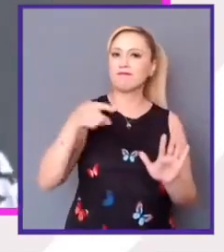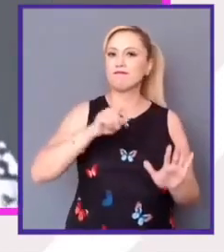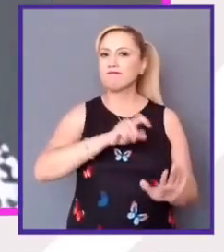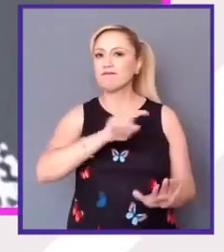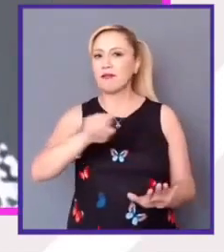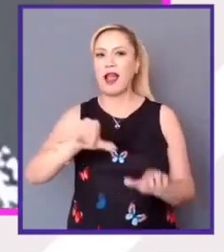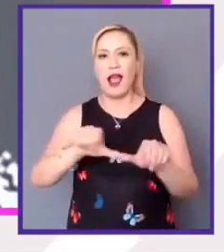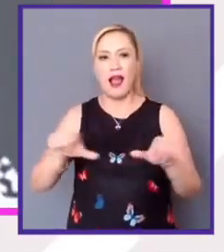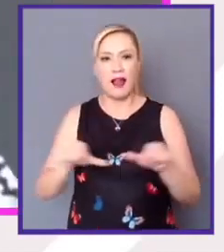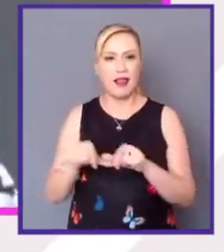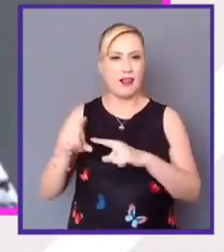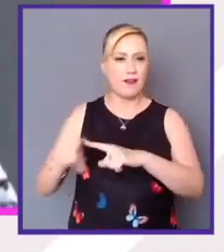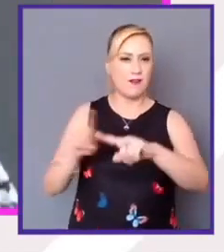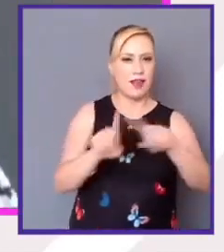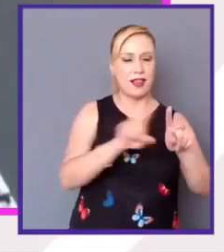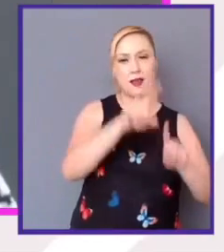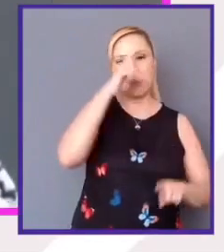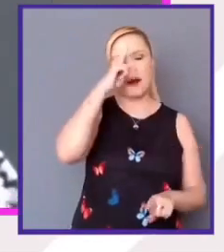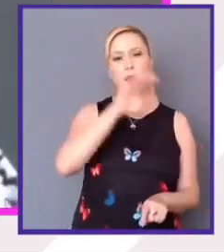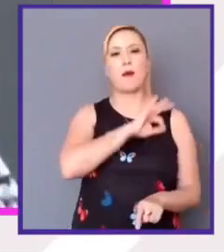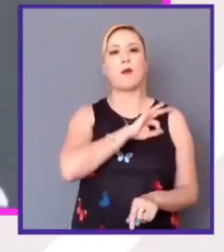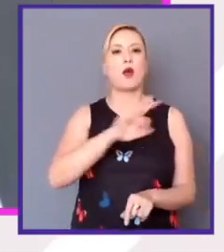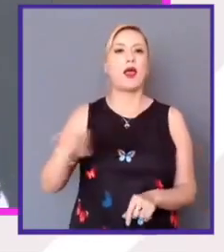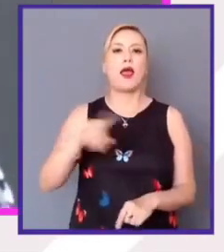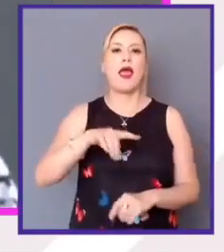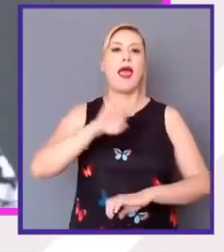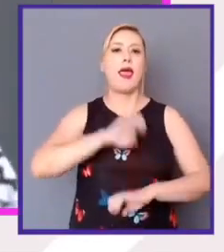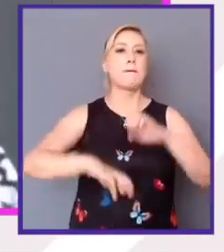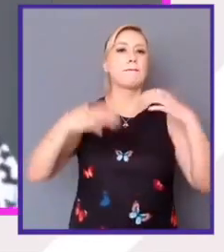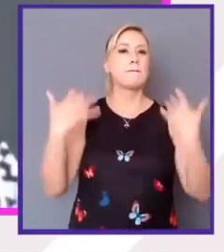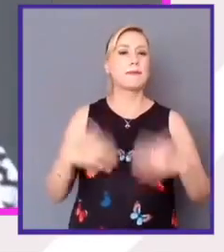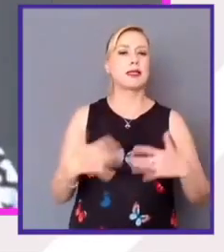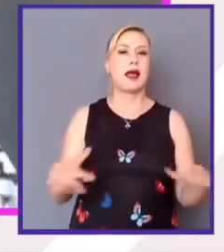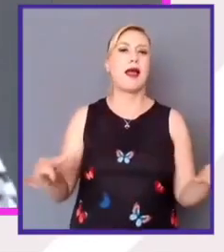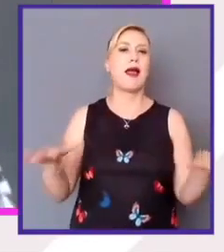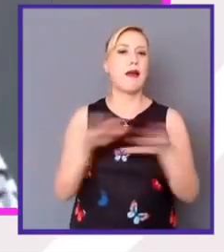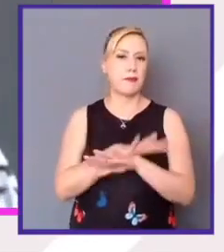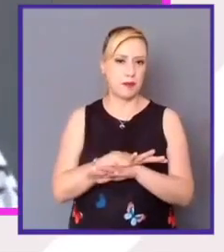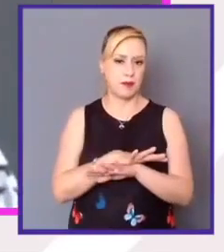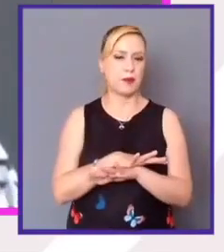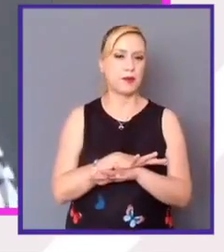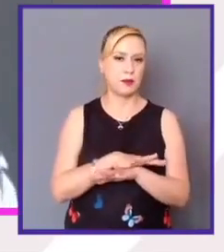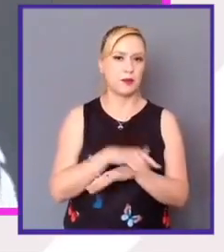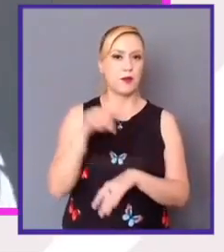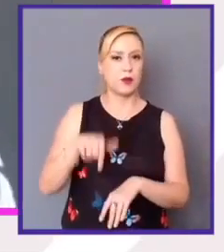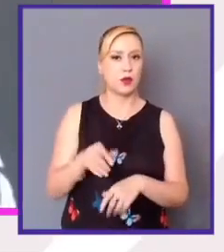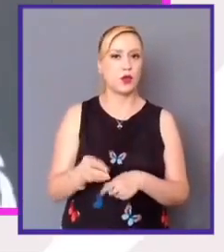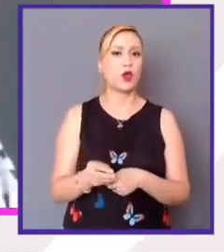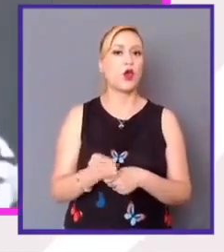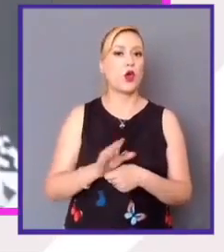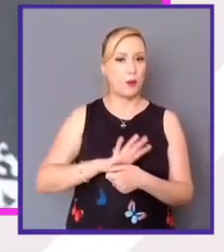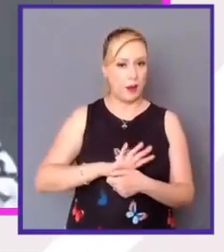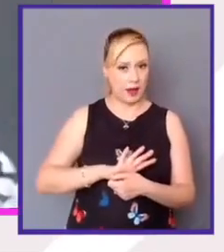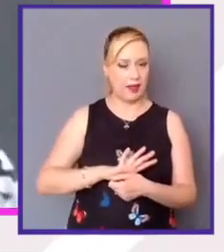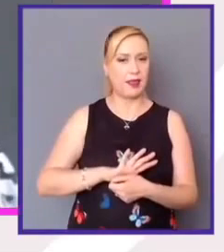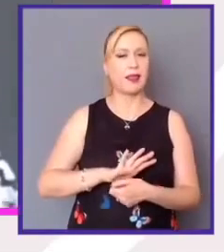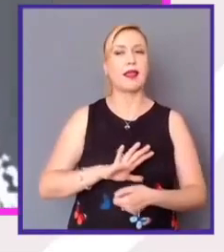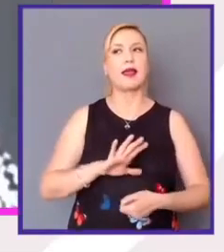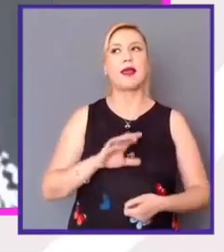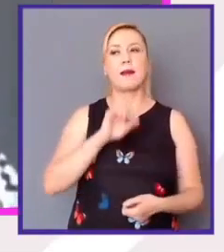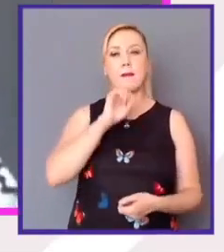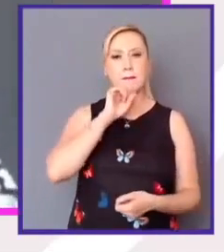pues, idealmente pueda permear en las empresas, ¿no? Desde lo que hacemos en COPRED y también